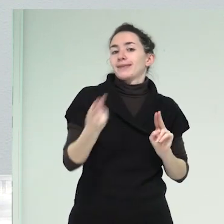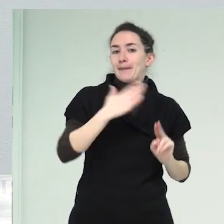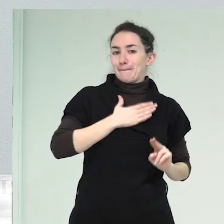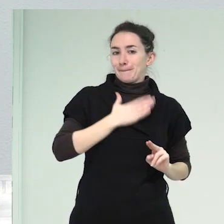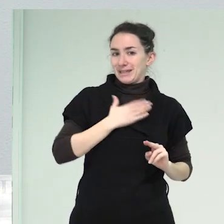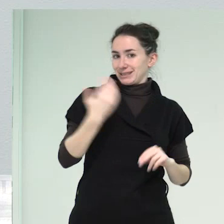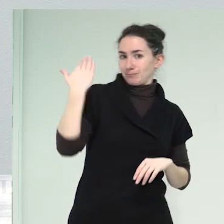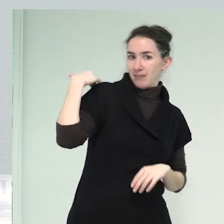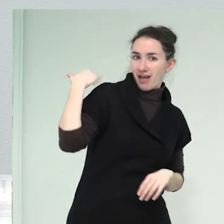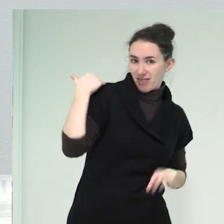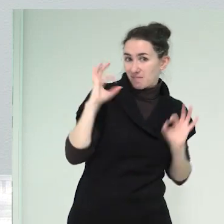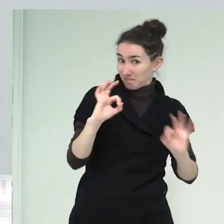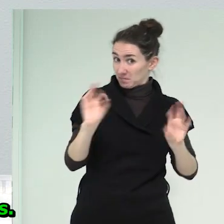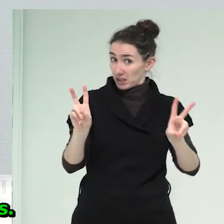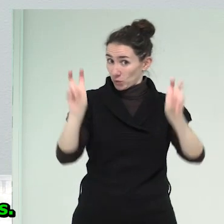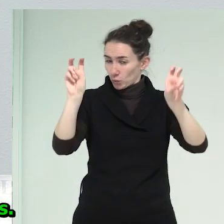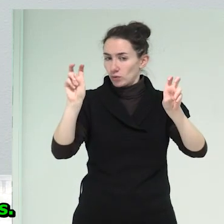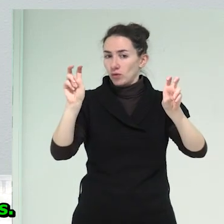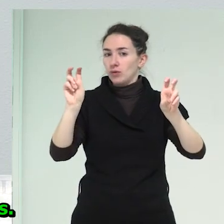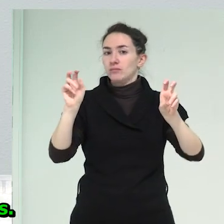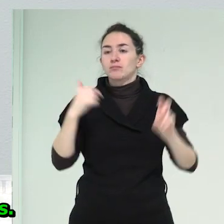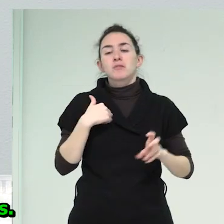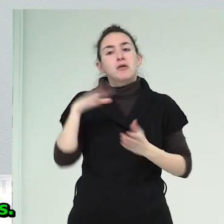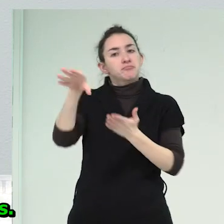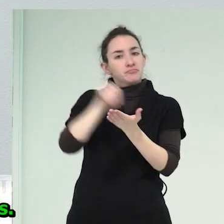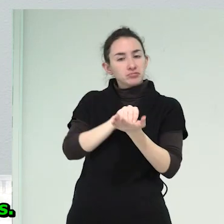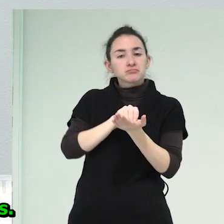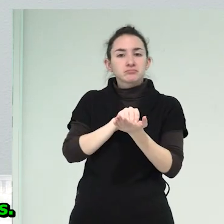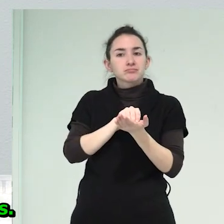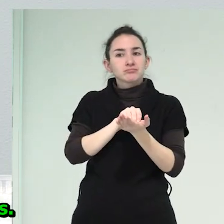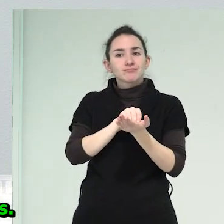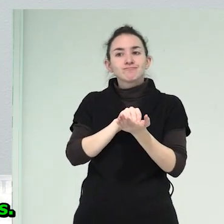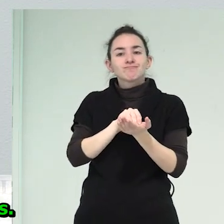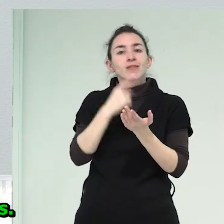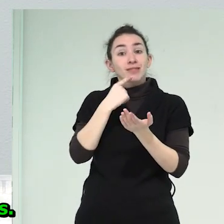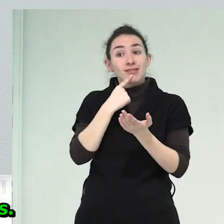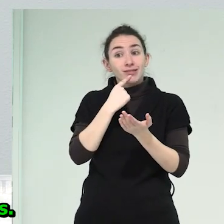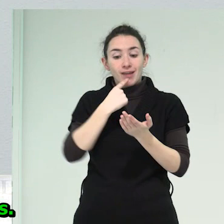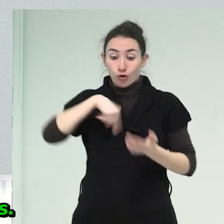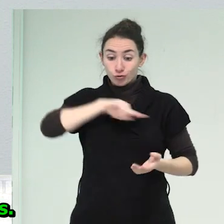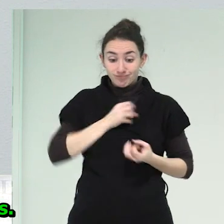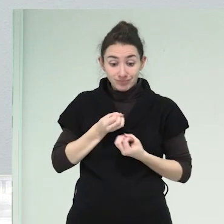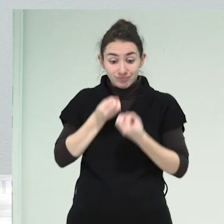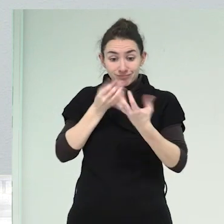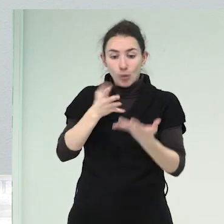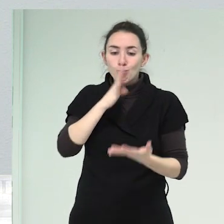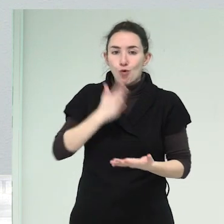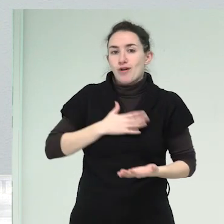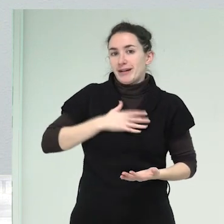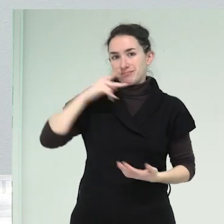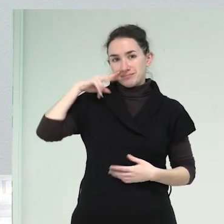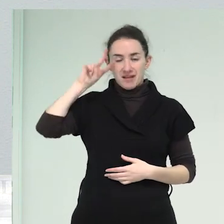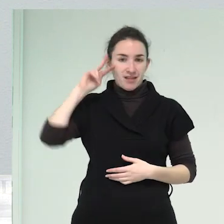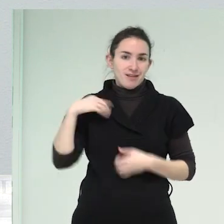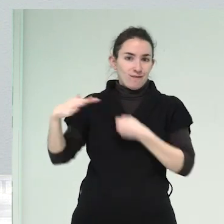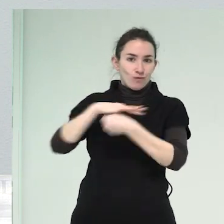esta puente, mi espalda, lo habían dicho, y nos recordábamos que hablamos desde nuestras propias experiencias.